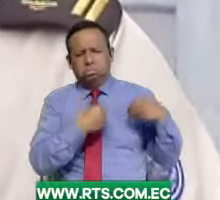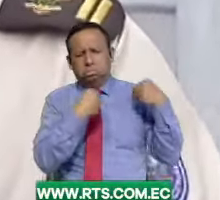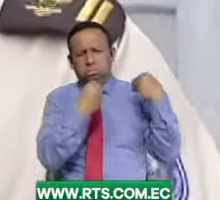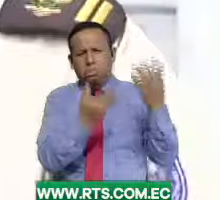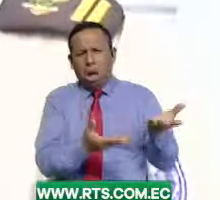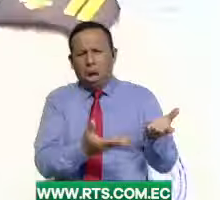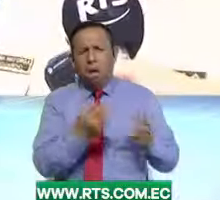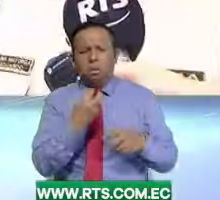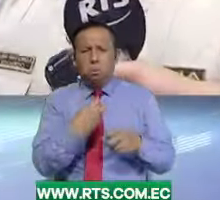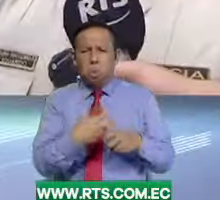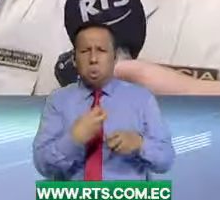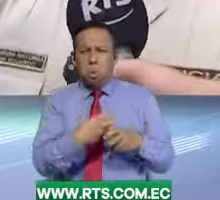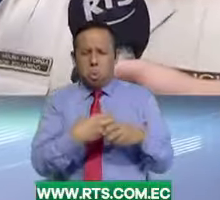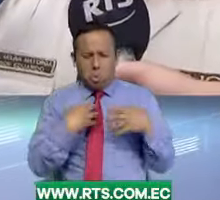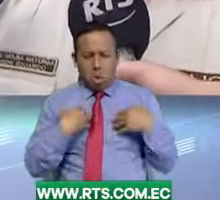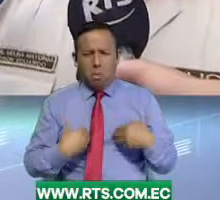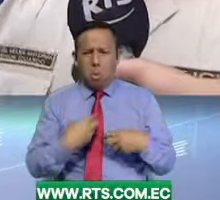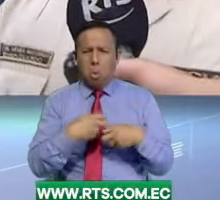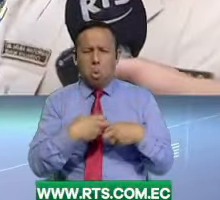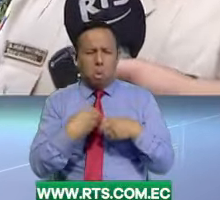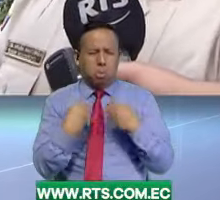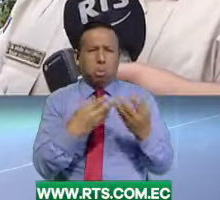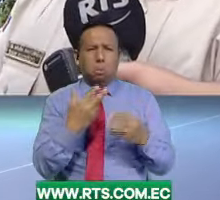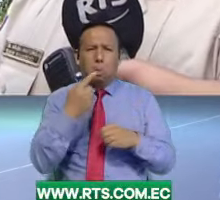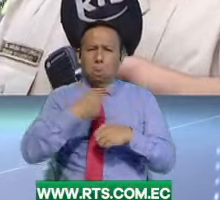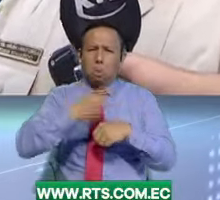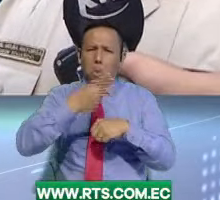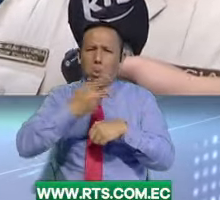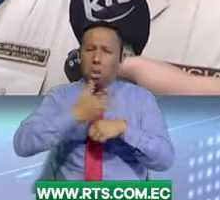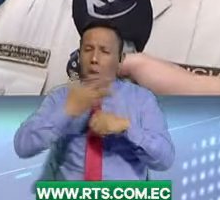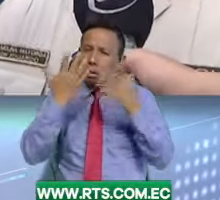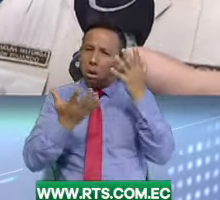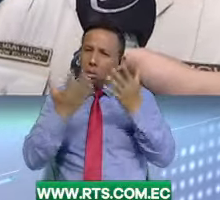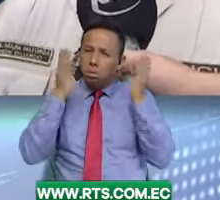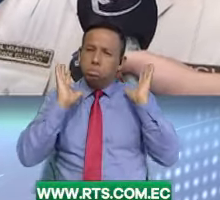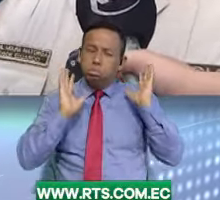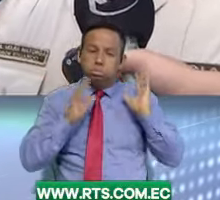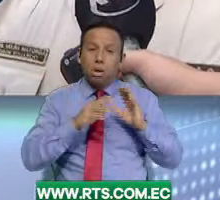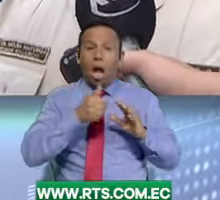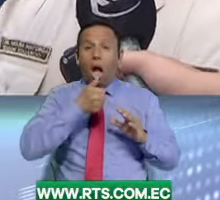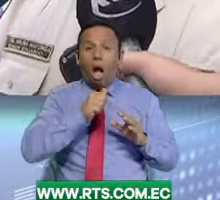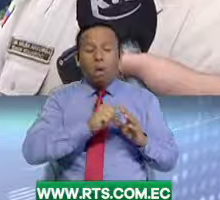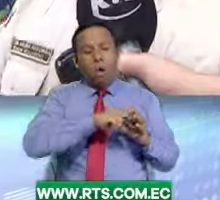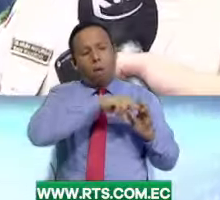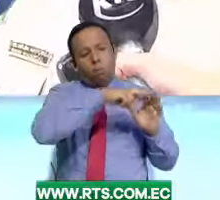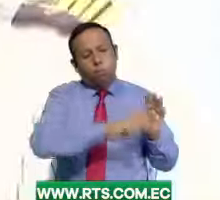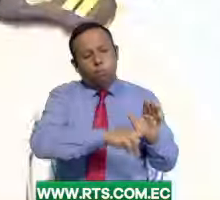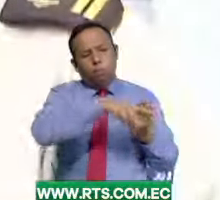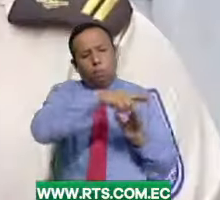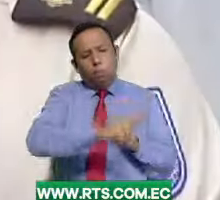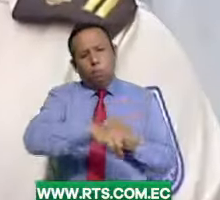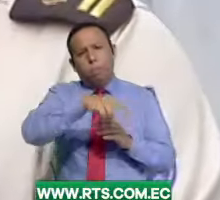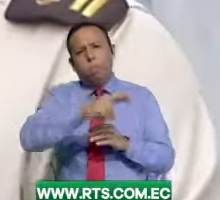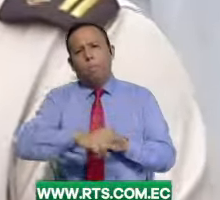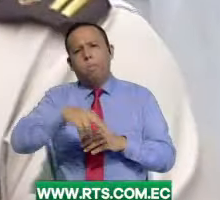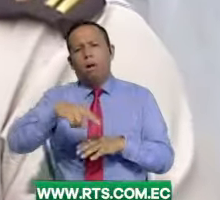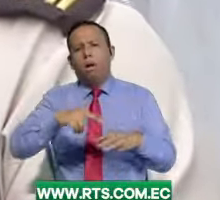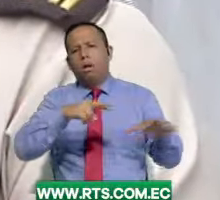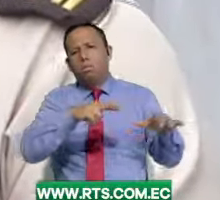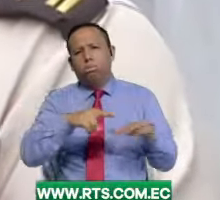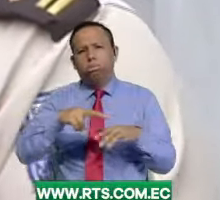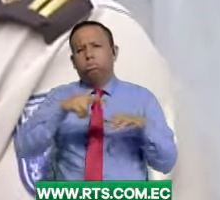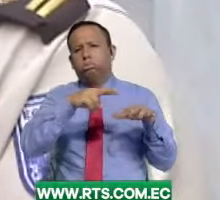unos 2 o 3 días, a lo mejor con la marea, el cuerpo fue arrastrado a este sector. Este territorio es complejo en